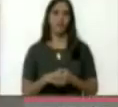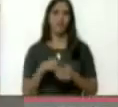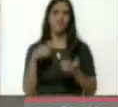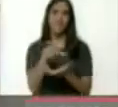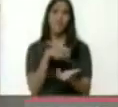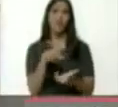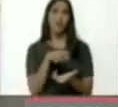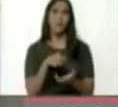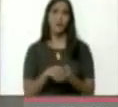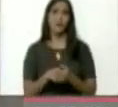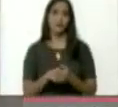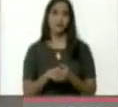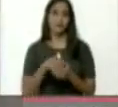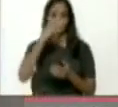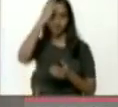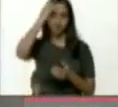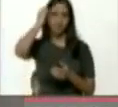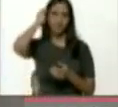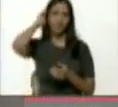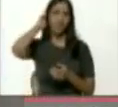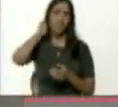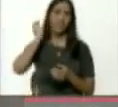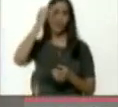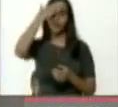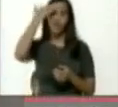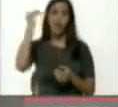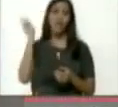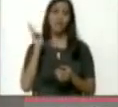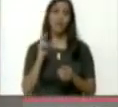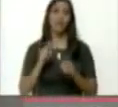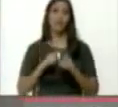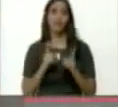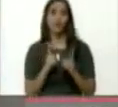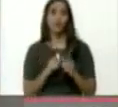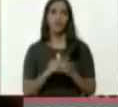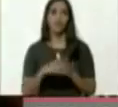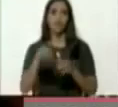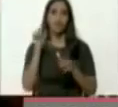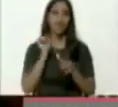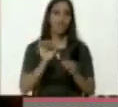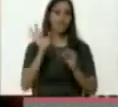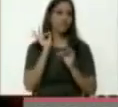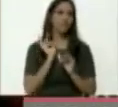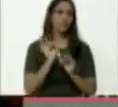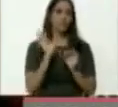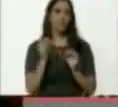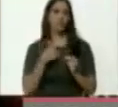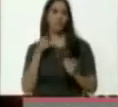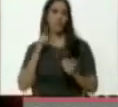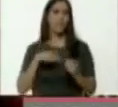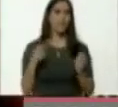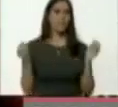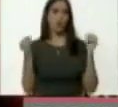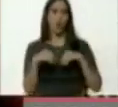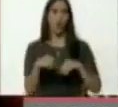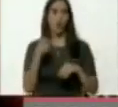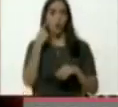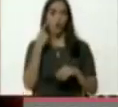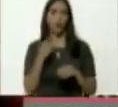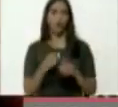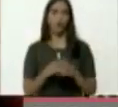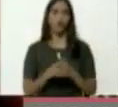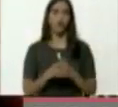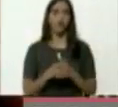pre-campaña. Como la pre-campaña. Él se ha olvidado de Venezuela, parece que suelta sus... Y suelta sus tics y dice, no, yo también estoy negociando, ojo. Dale. El